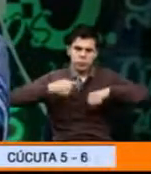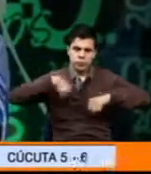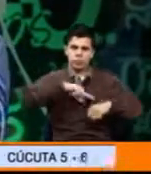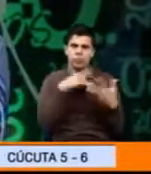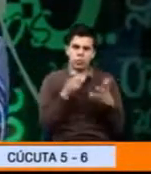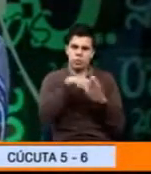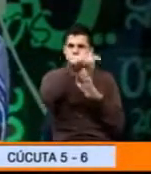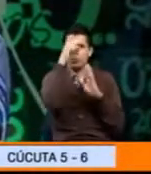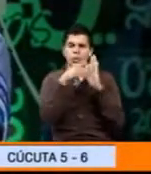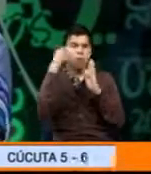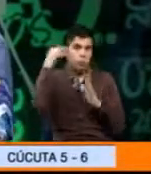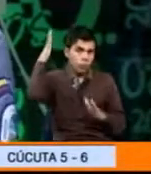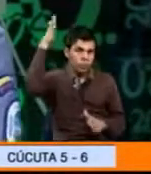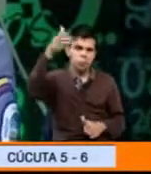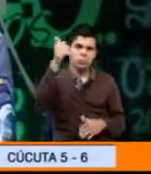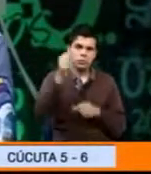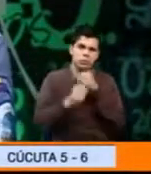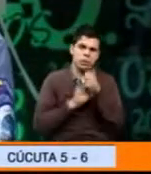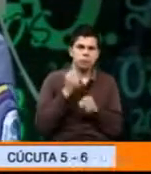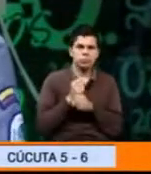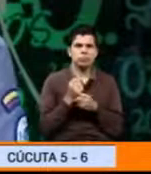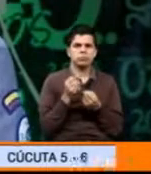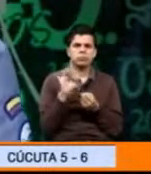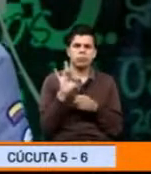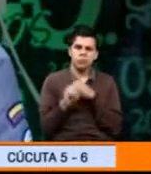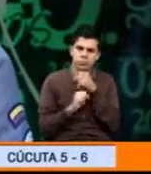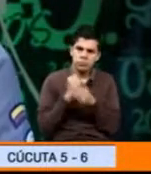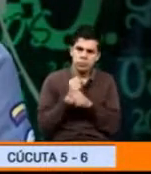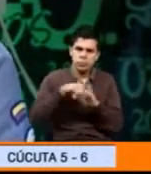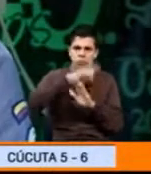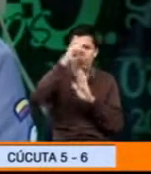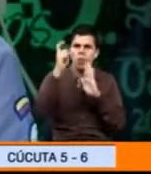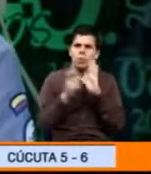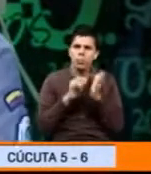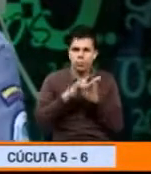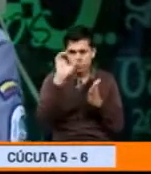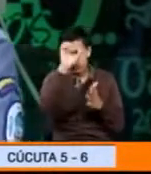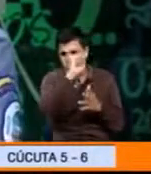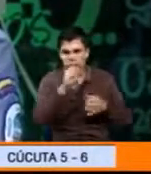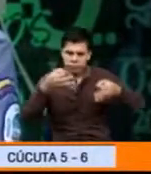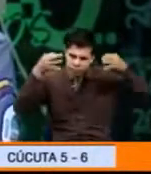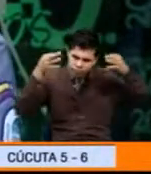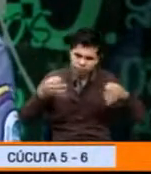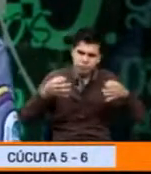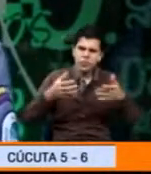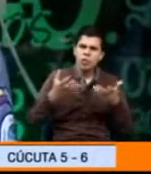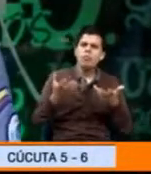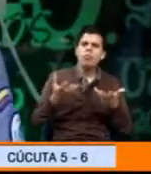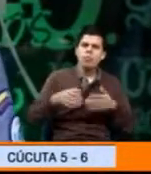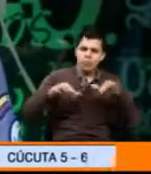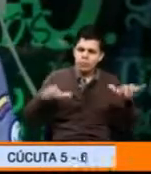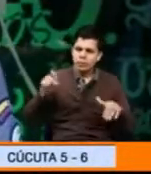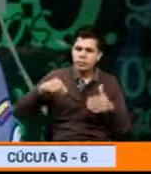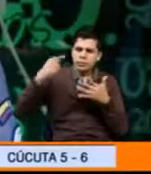en el tiempo, a 10, 15 años, y hemos iniciado ya a hacer todo el tema del balance hídrico. definir cuál es la oferta y la demanda de recurso